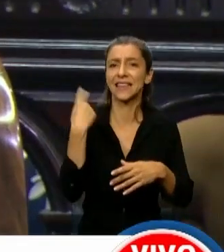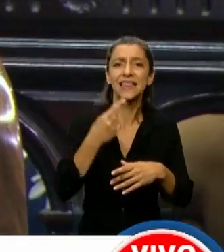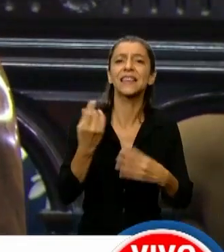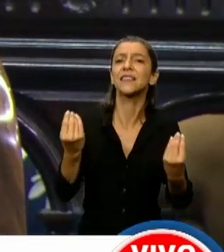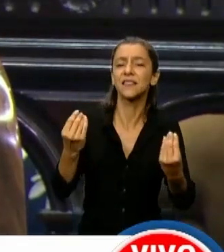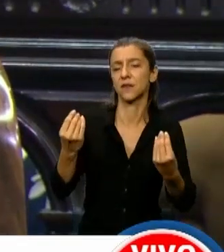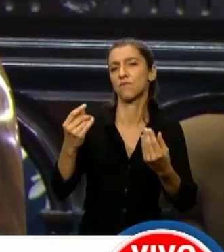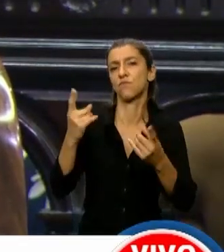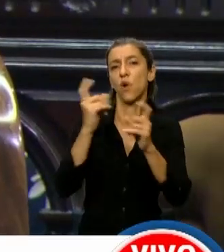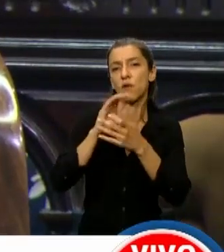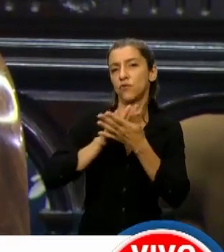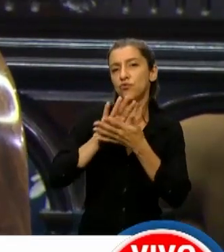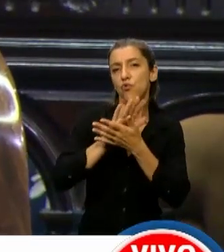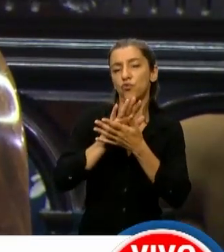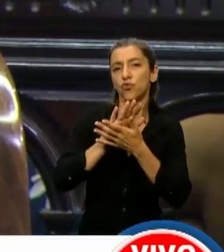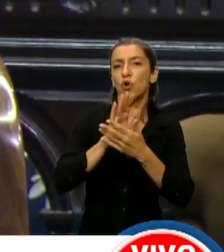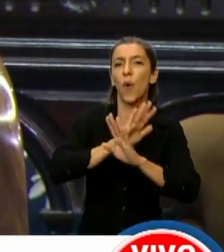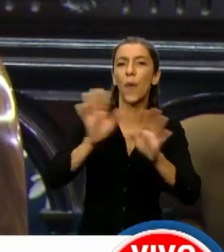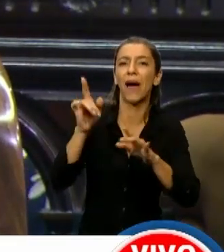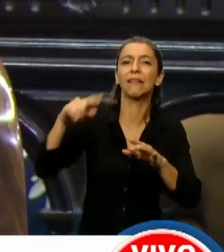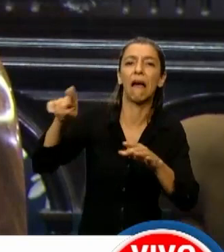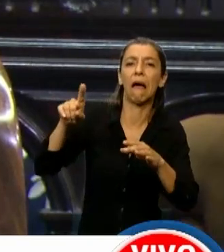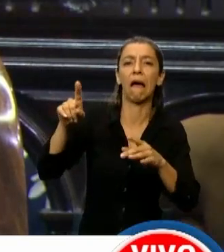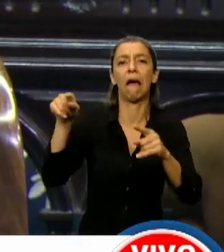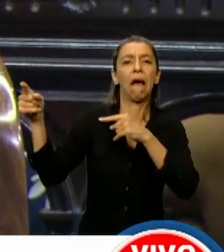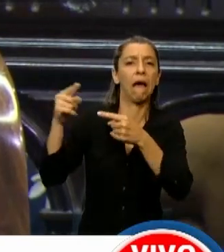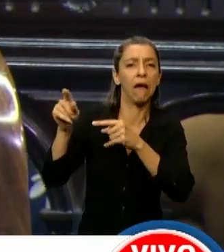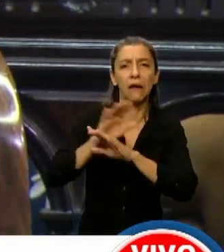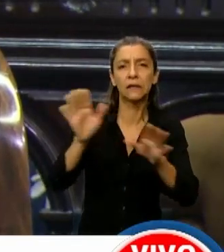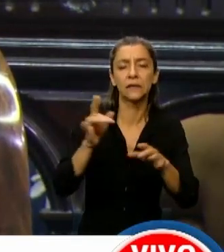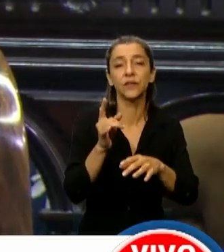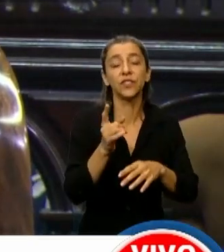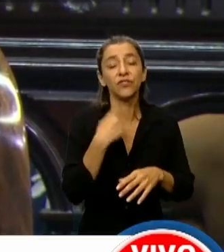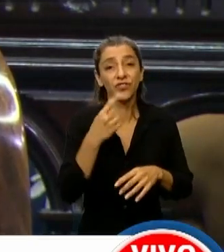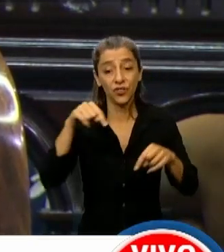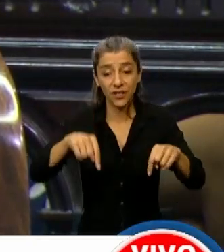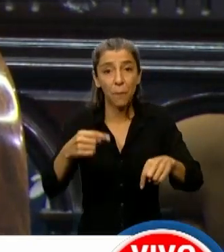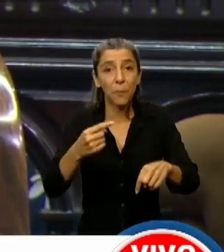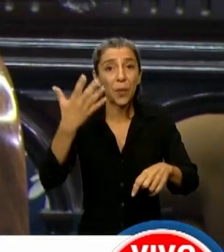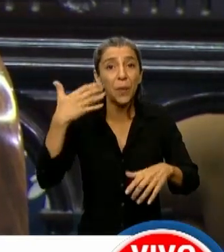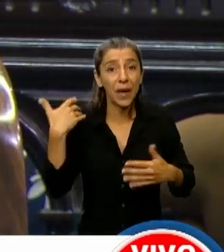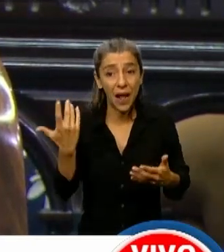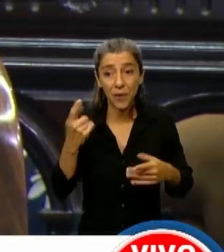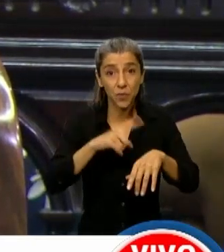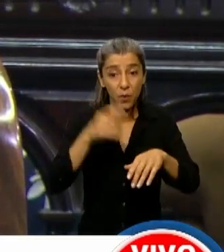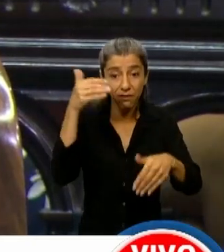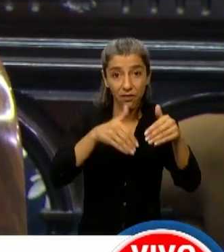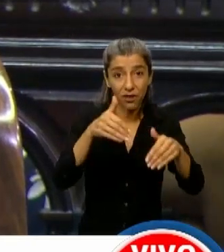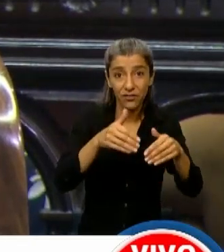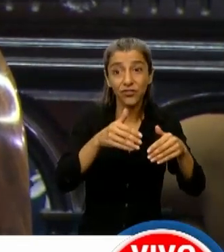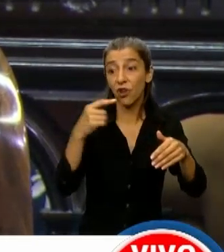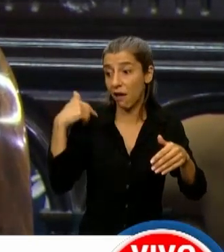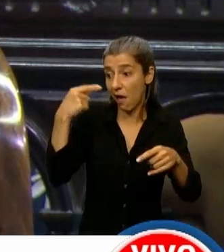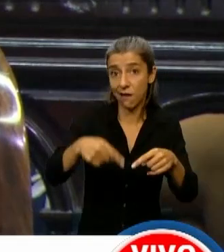dejen de ocuparse de ustedes. Lamentablemente estamos perdiendo la primera oportunidad que tenemos después de esta elección